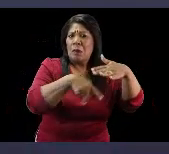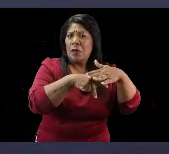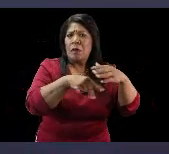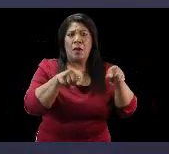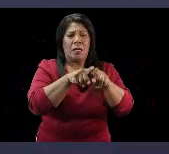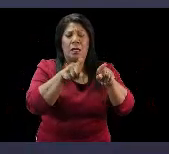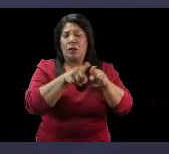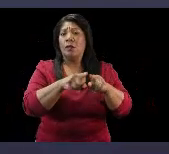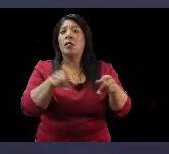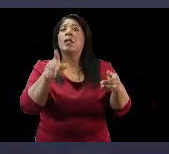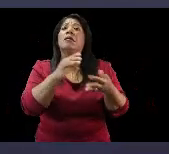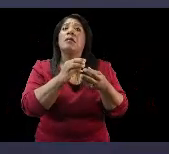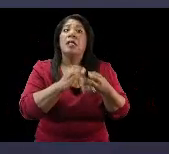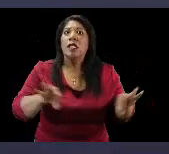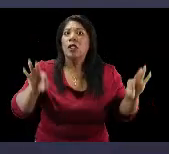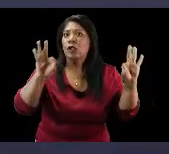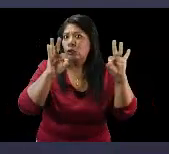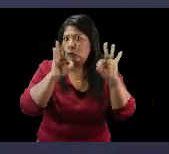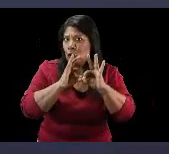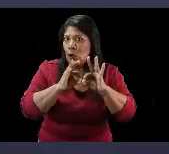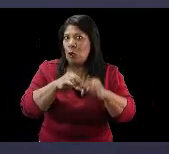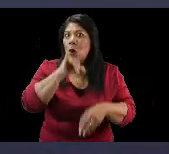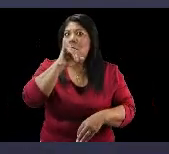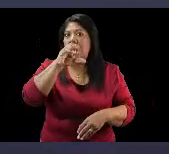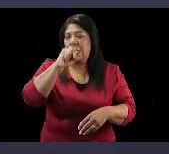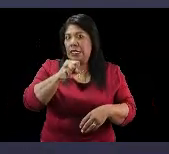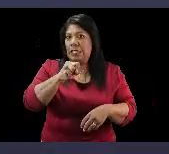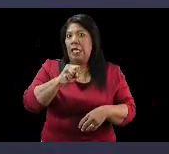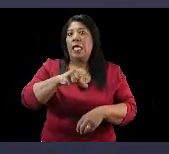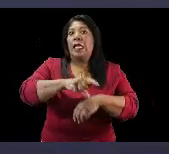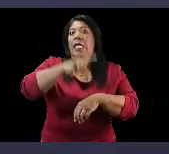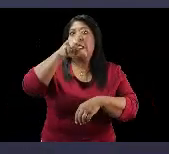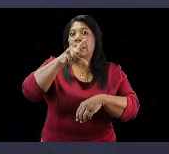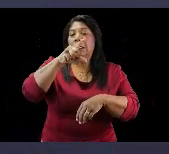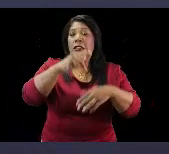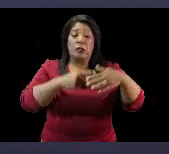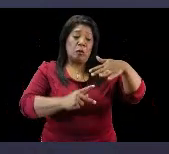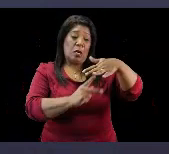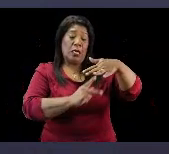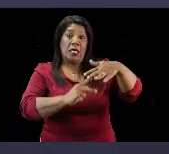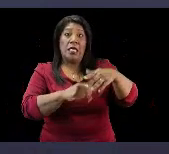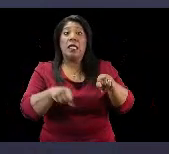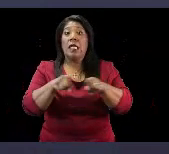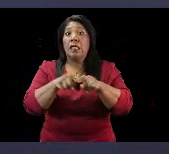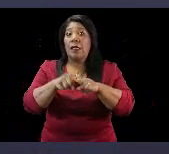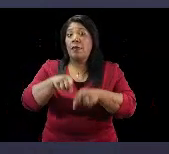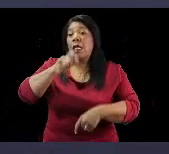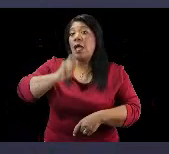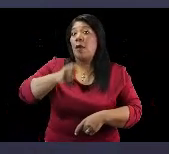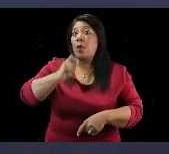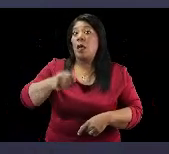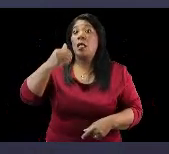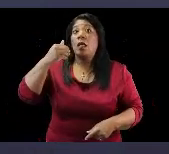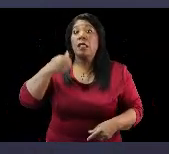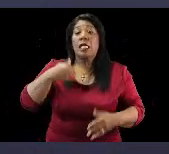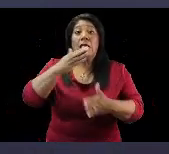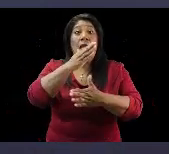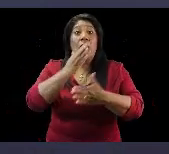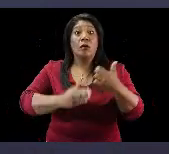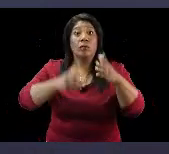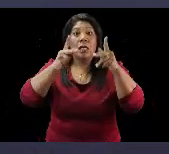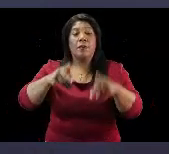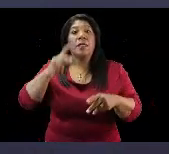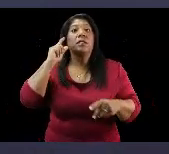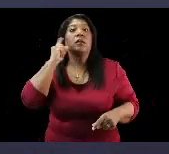la licenciatura de atención preescolar hasta un abogado va a necesitar, si tiene alguna persona sorda,